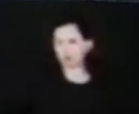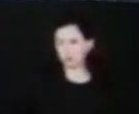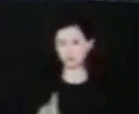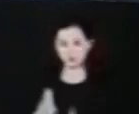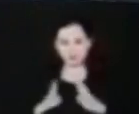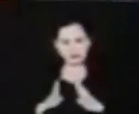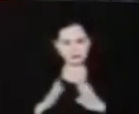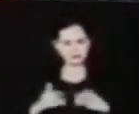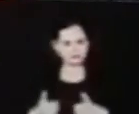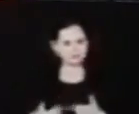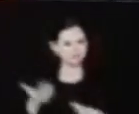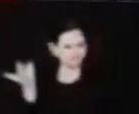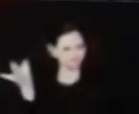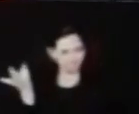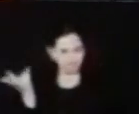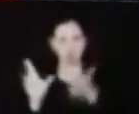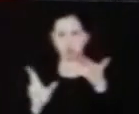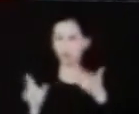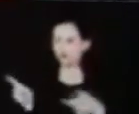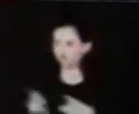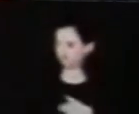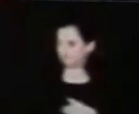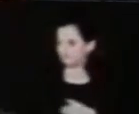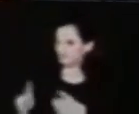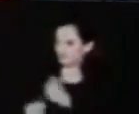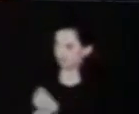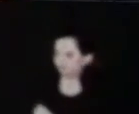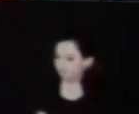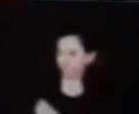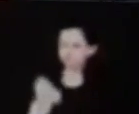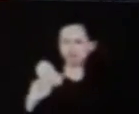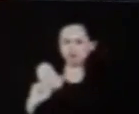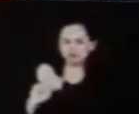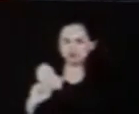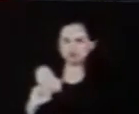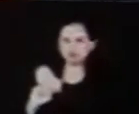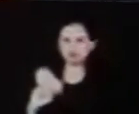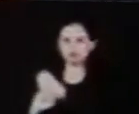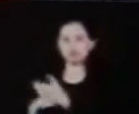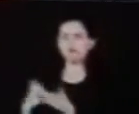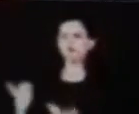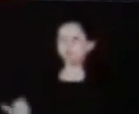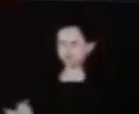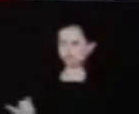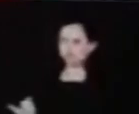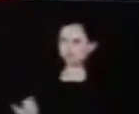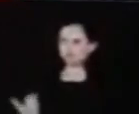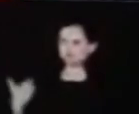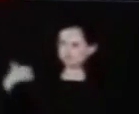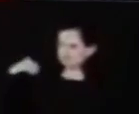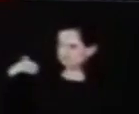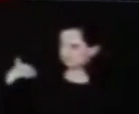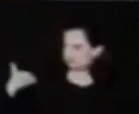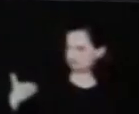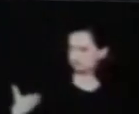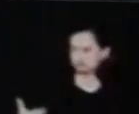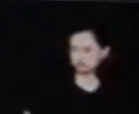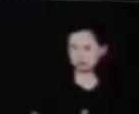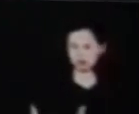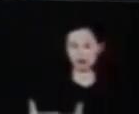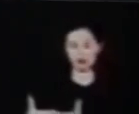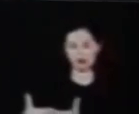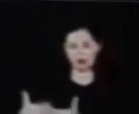revolucionario, surgido del pueblo, y que desde entonces ha experimentado pocos